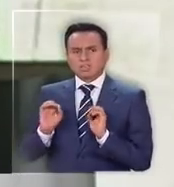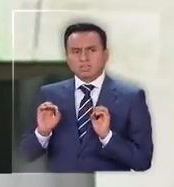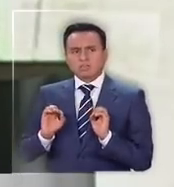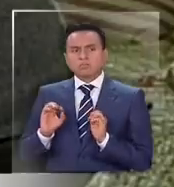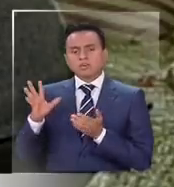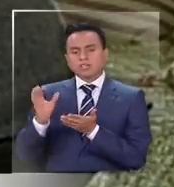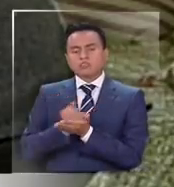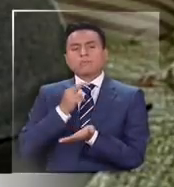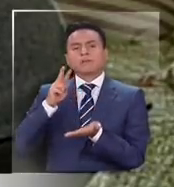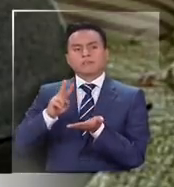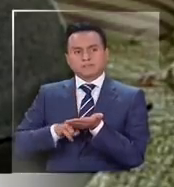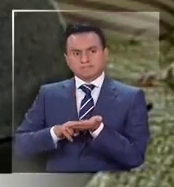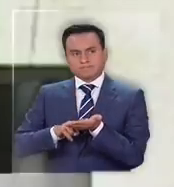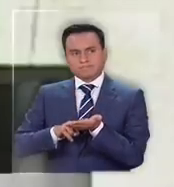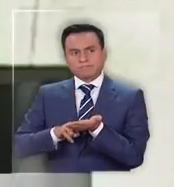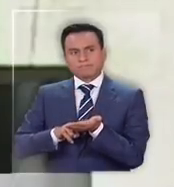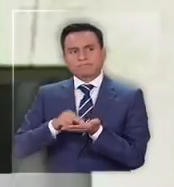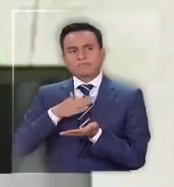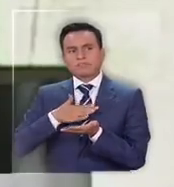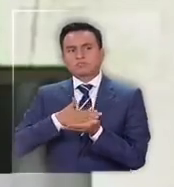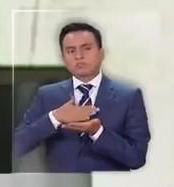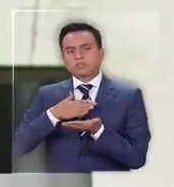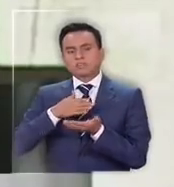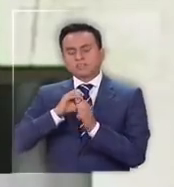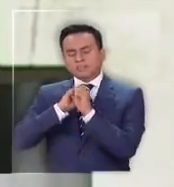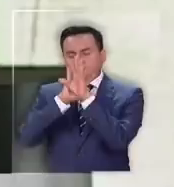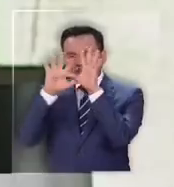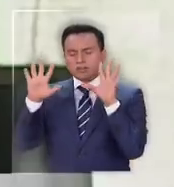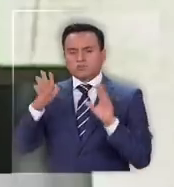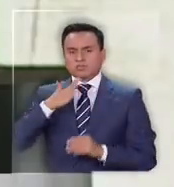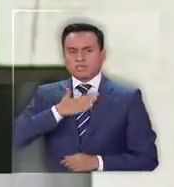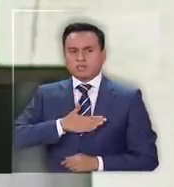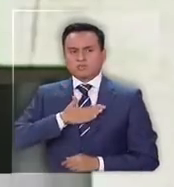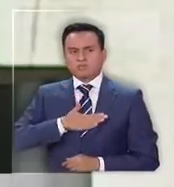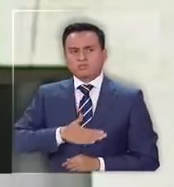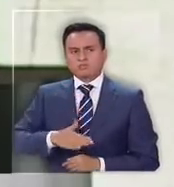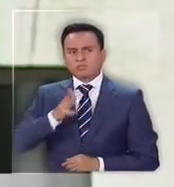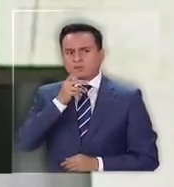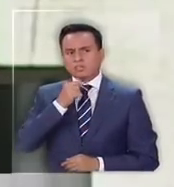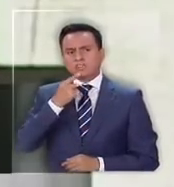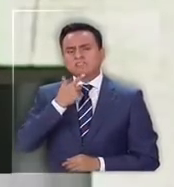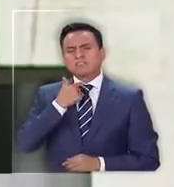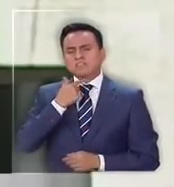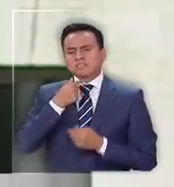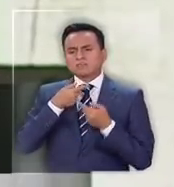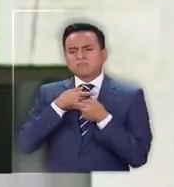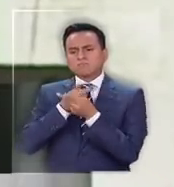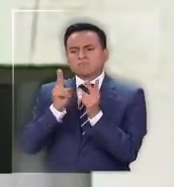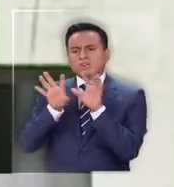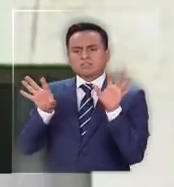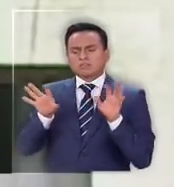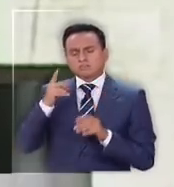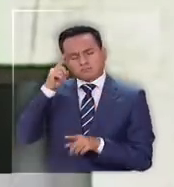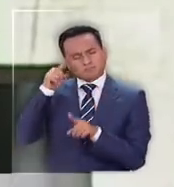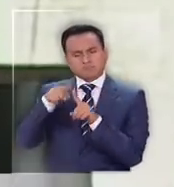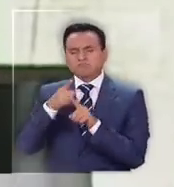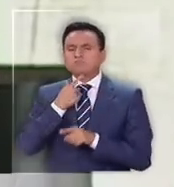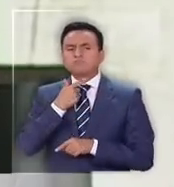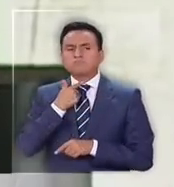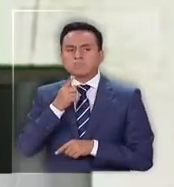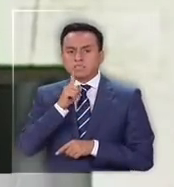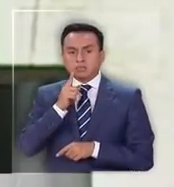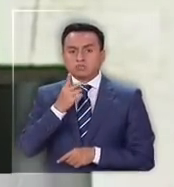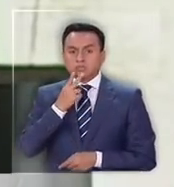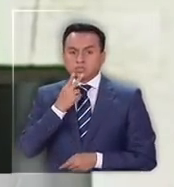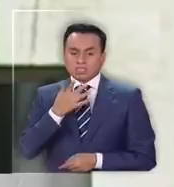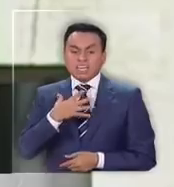ganando verdad. Y quiero que quede sumamente claro que no tenía ningún interés que se ventilara por ninguna parte. Yo también tengo